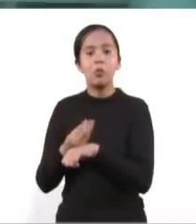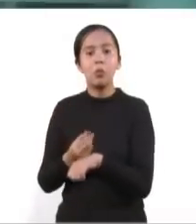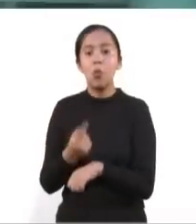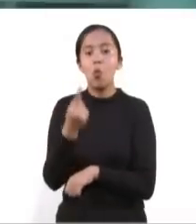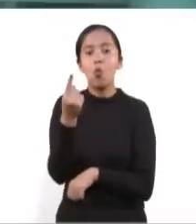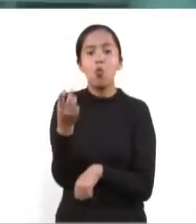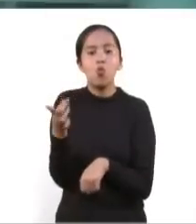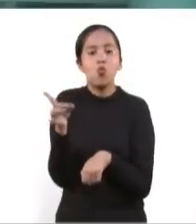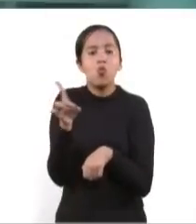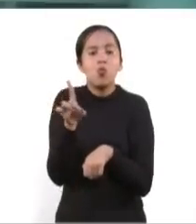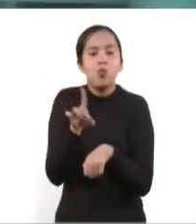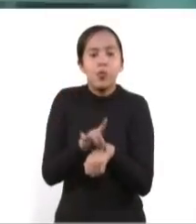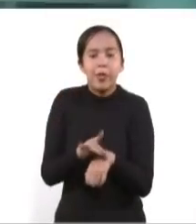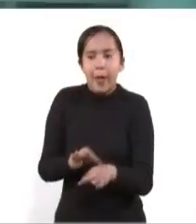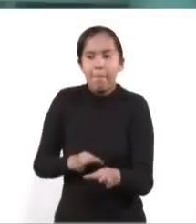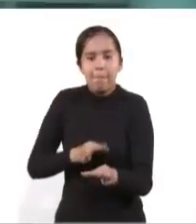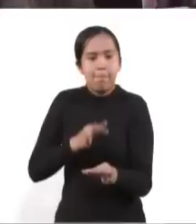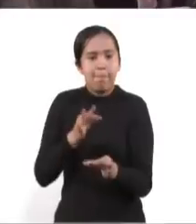ese transformador.